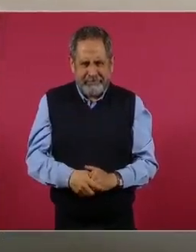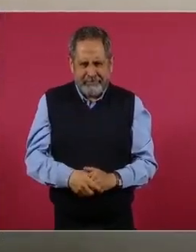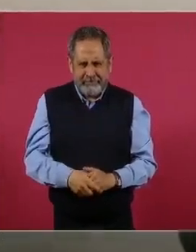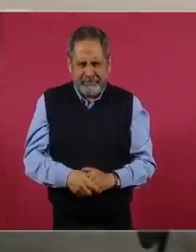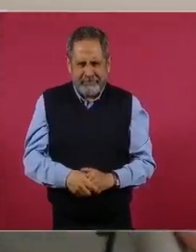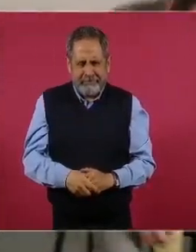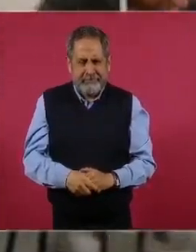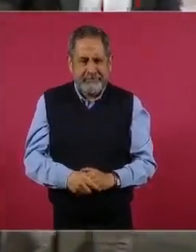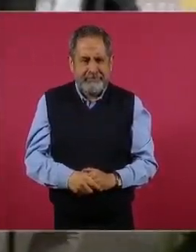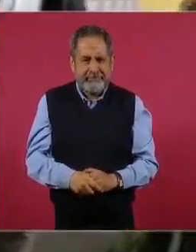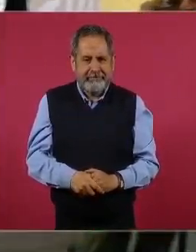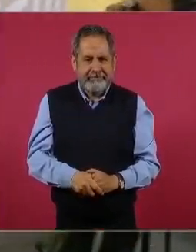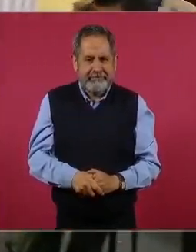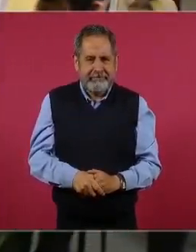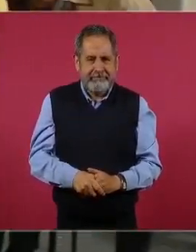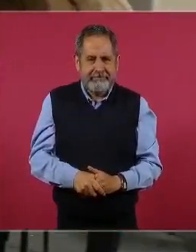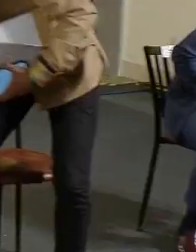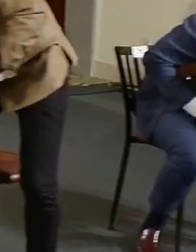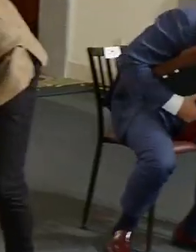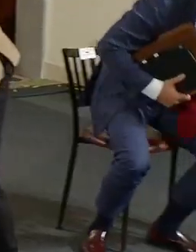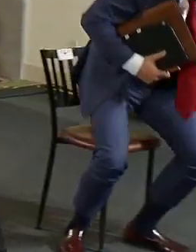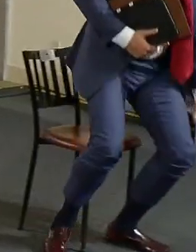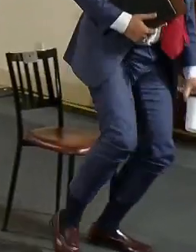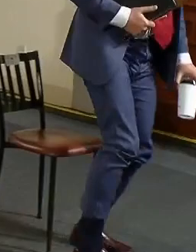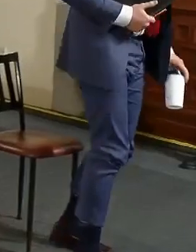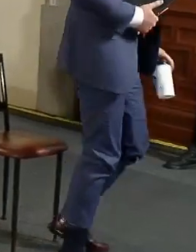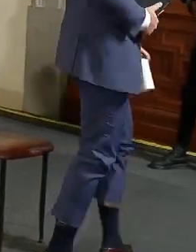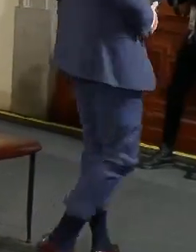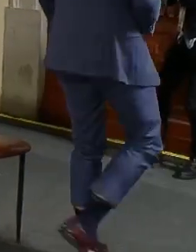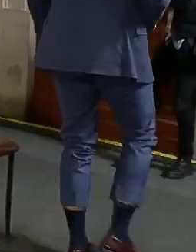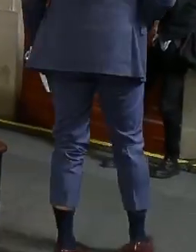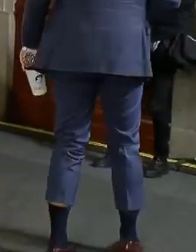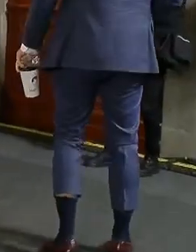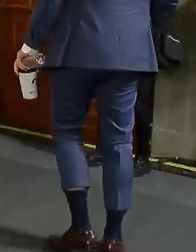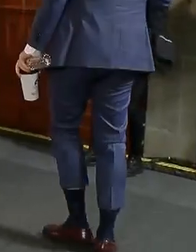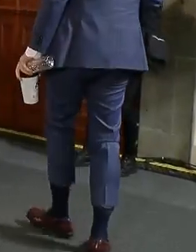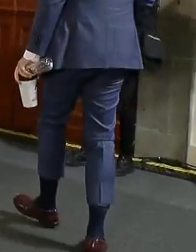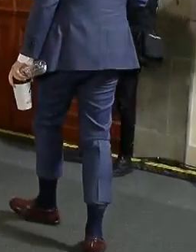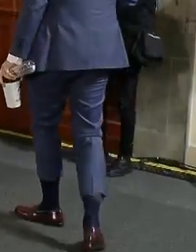Vamos al desayuno.